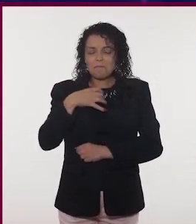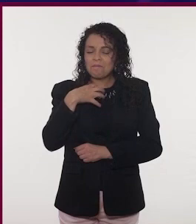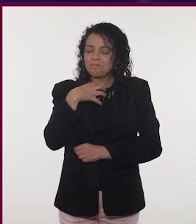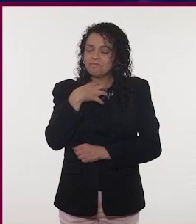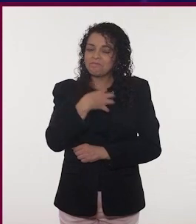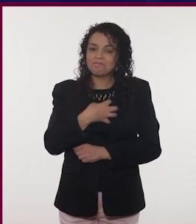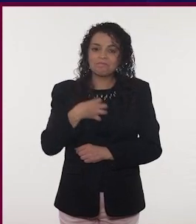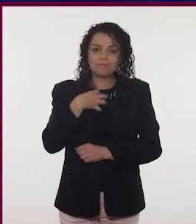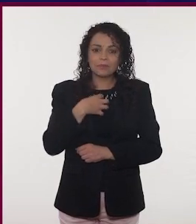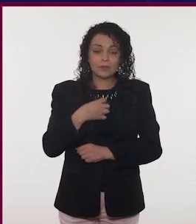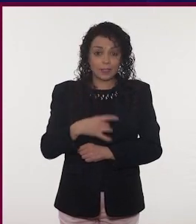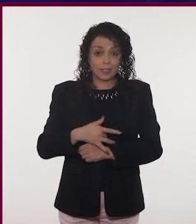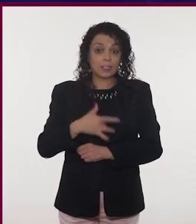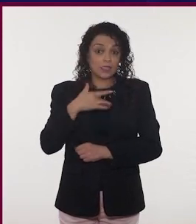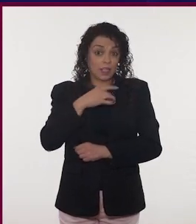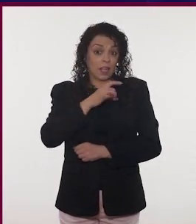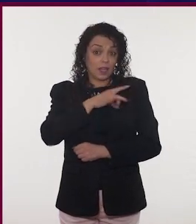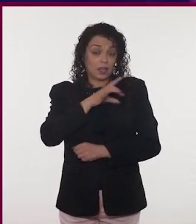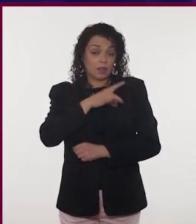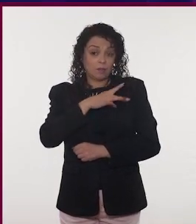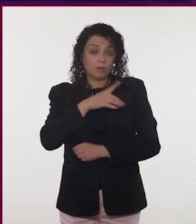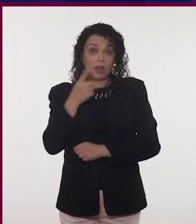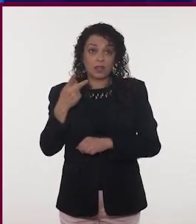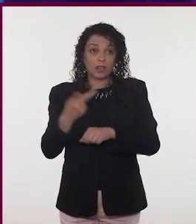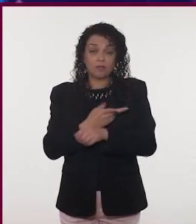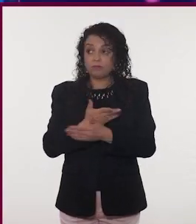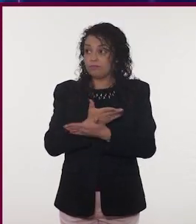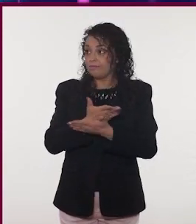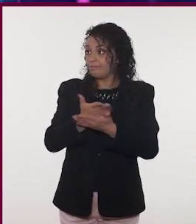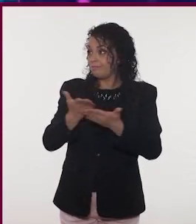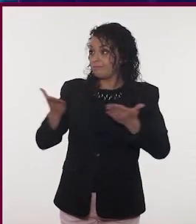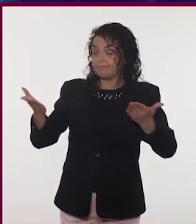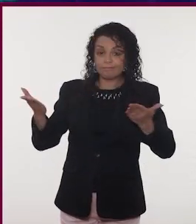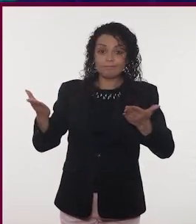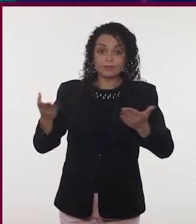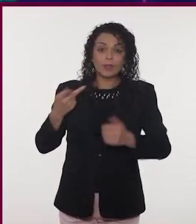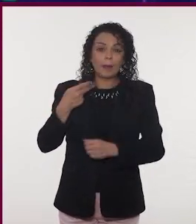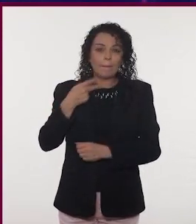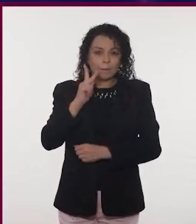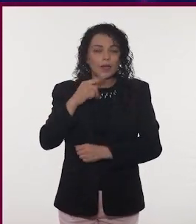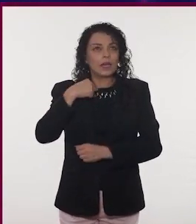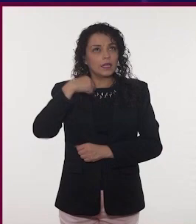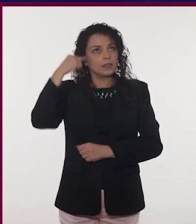sí asusta lo que está ocurriendo. Pero pienso también